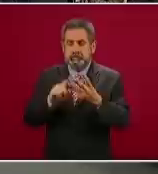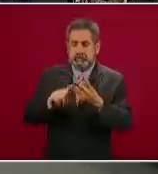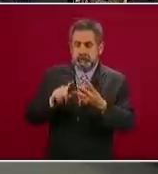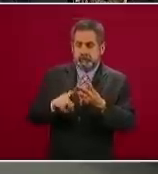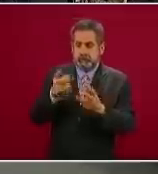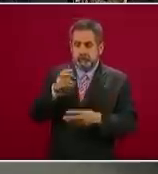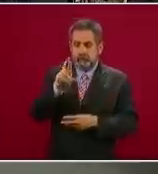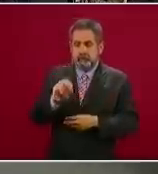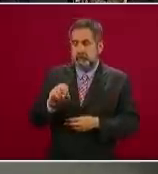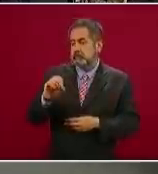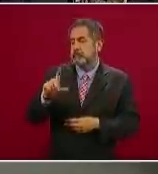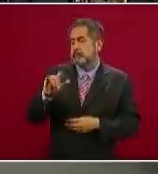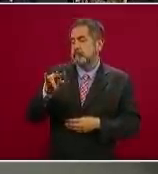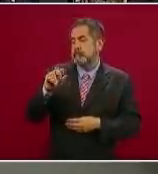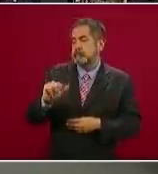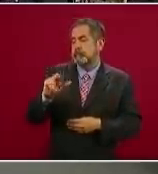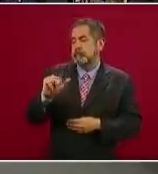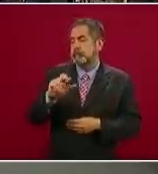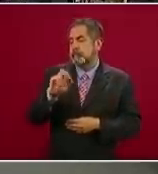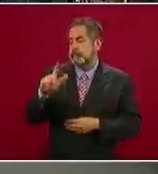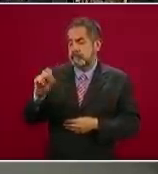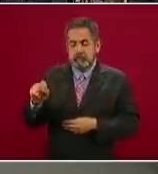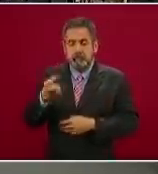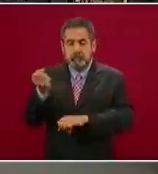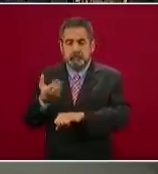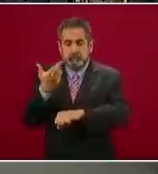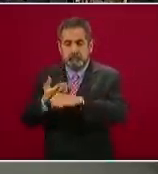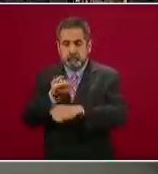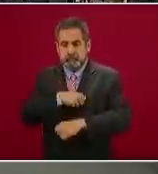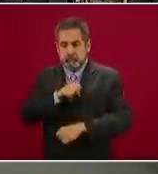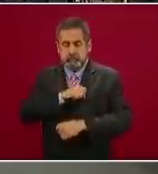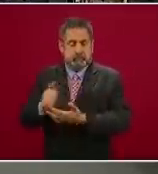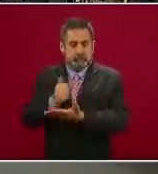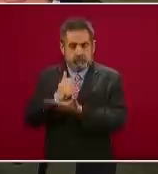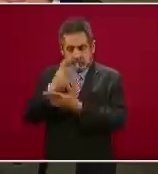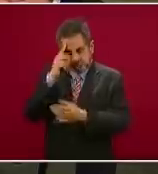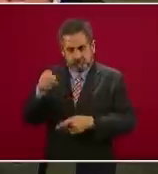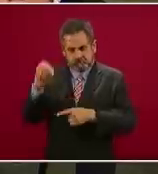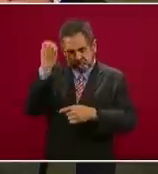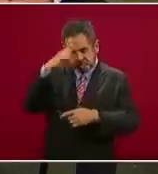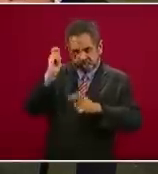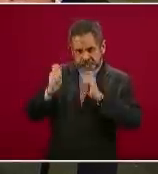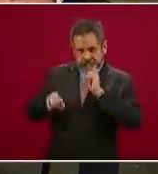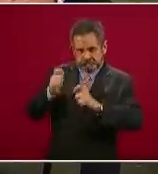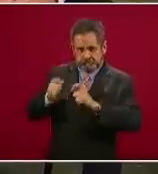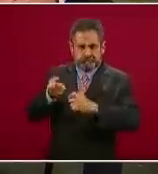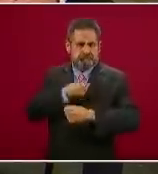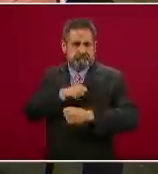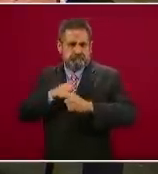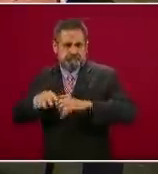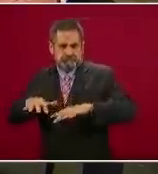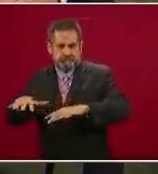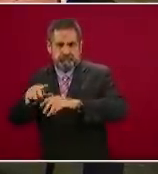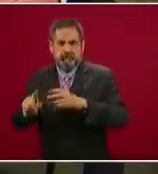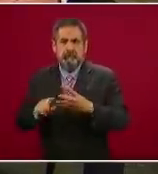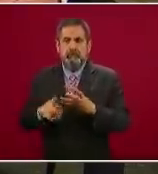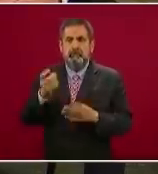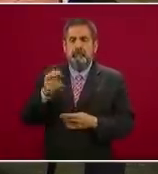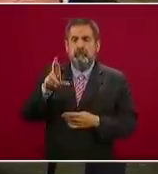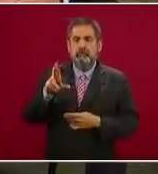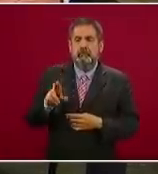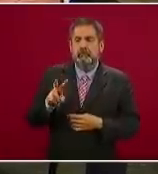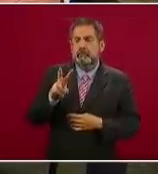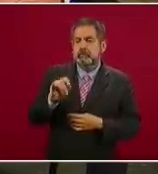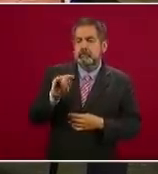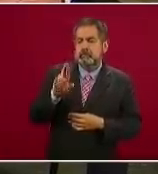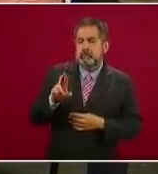doctora Oliva López Arellano, secretaria de Salud de la Ciudad de México y experta en salud pública. Está el doctor Víctor Hugo